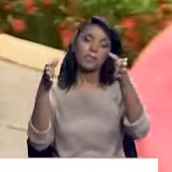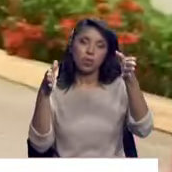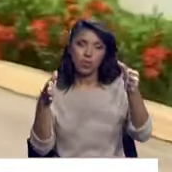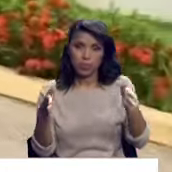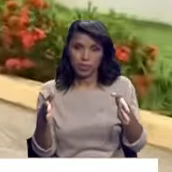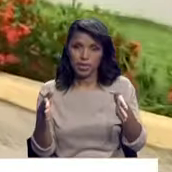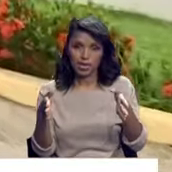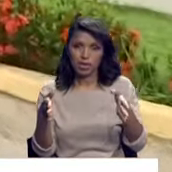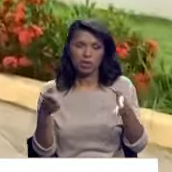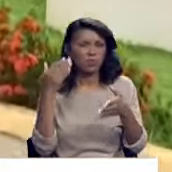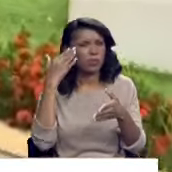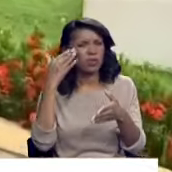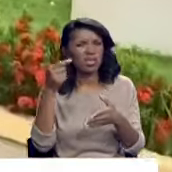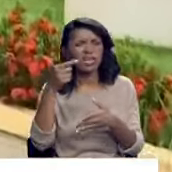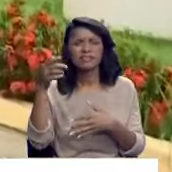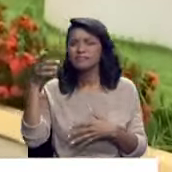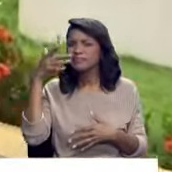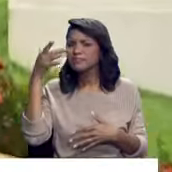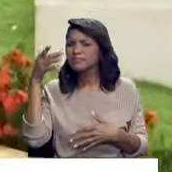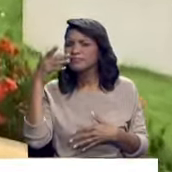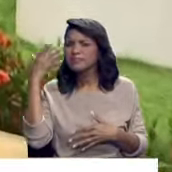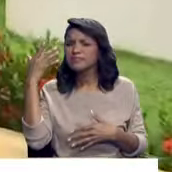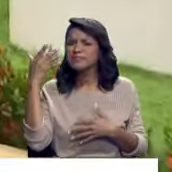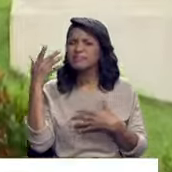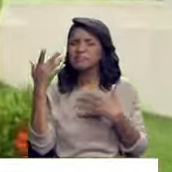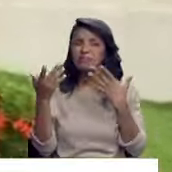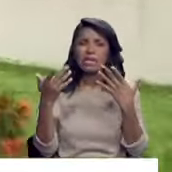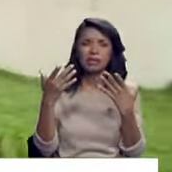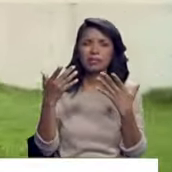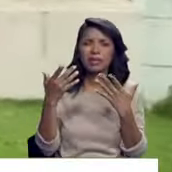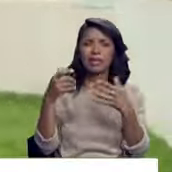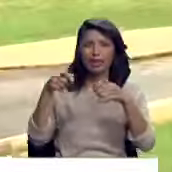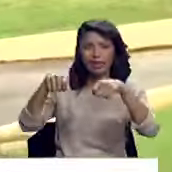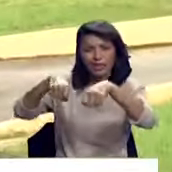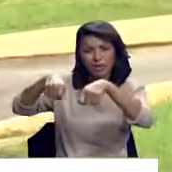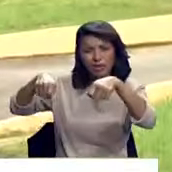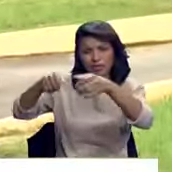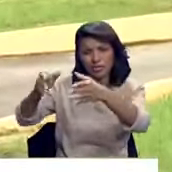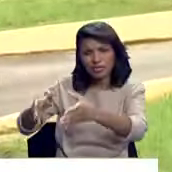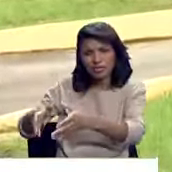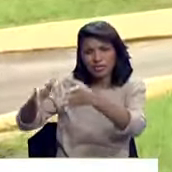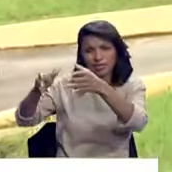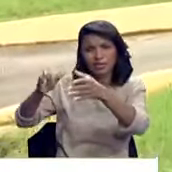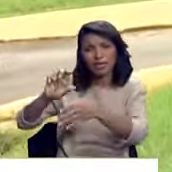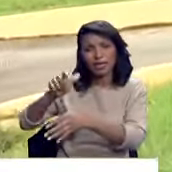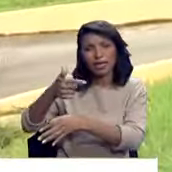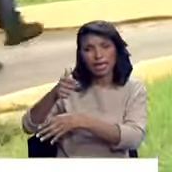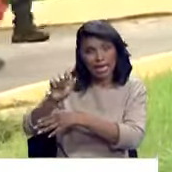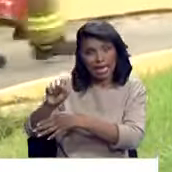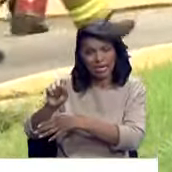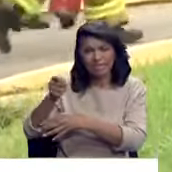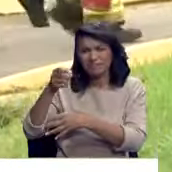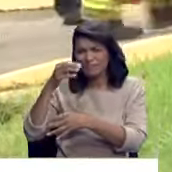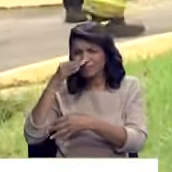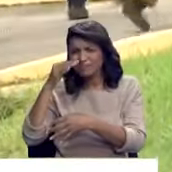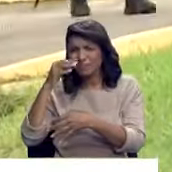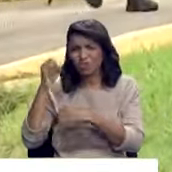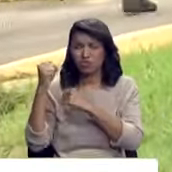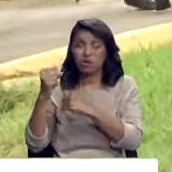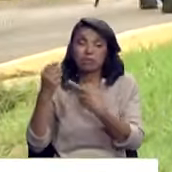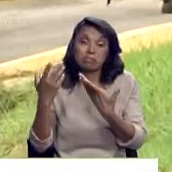de olores que se estaban generando acá, posiblemente de gas. Hay que indicar que la escuela ha mantenido o ha